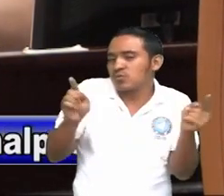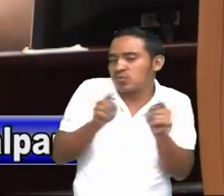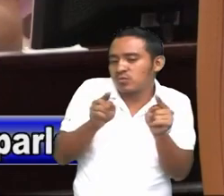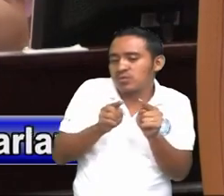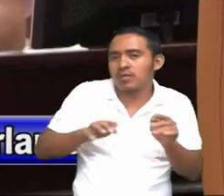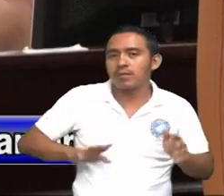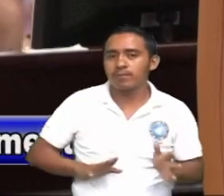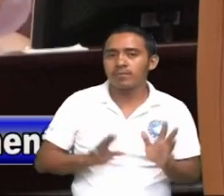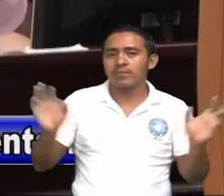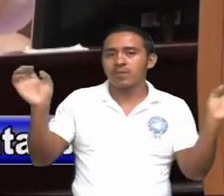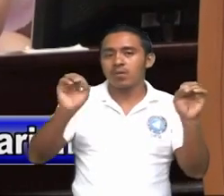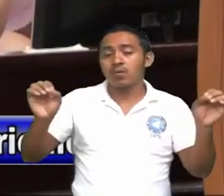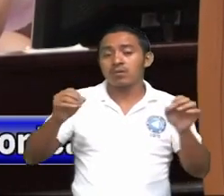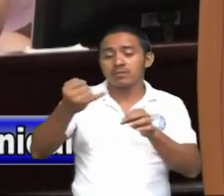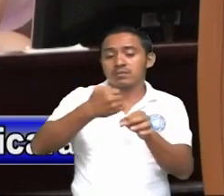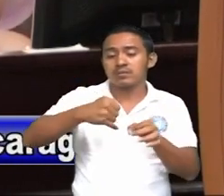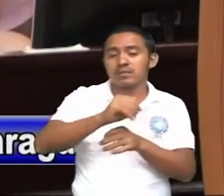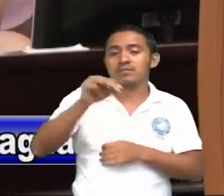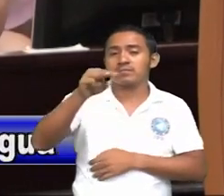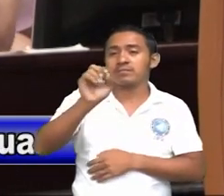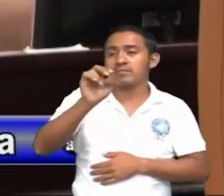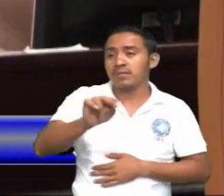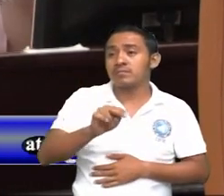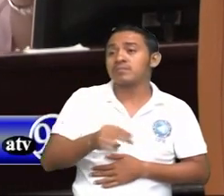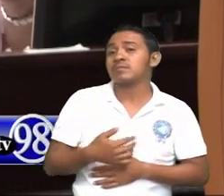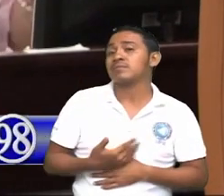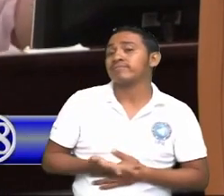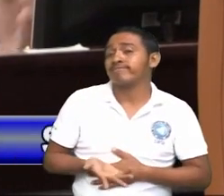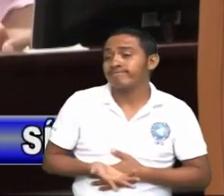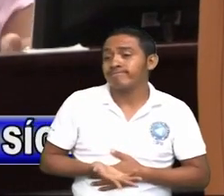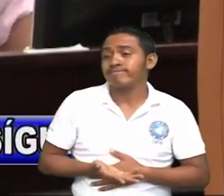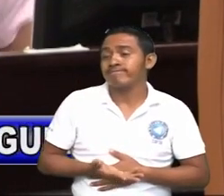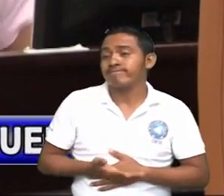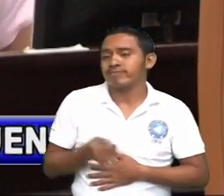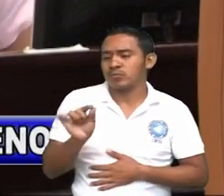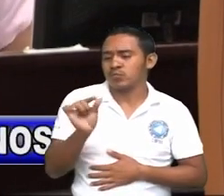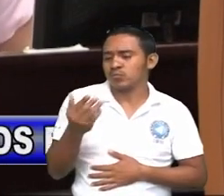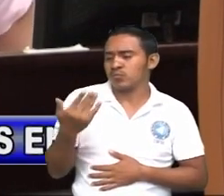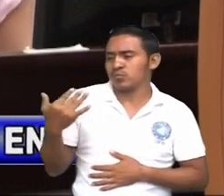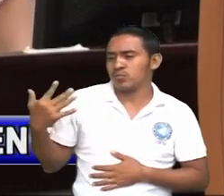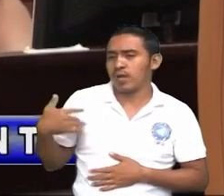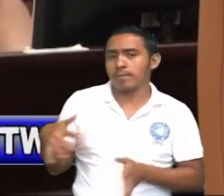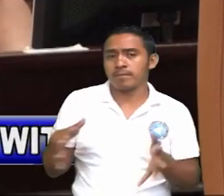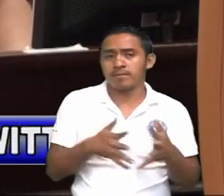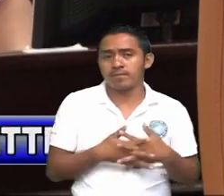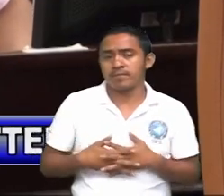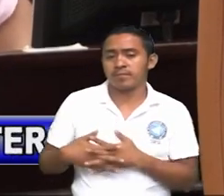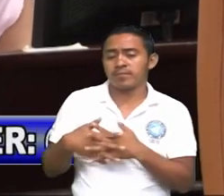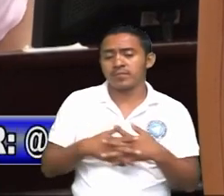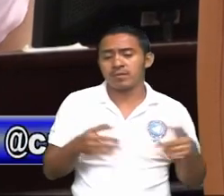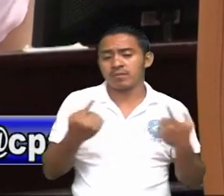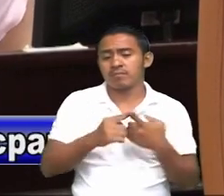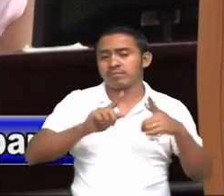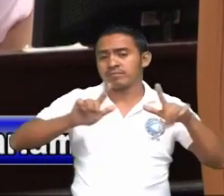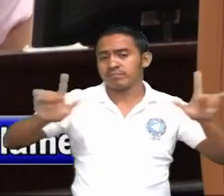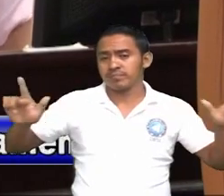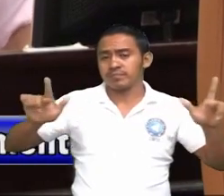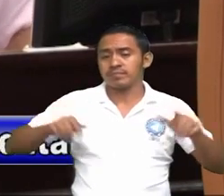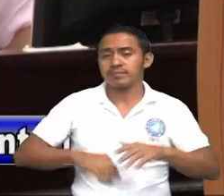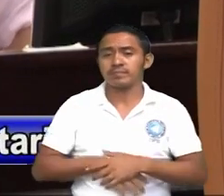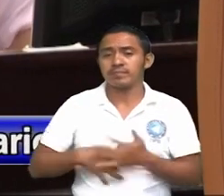O las Islas Man, muy favorables hasta hace poco a los Estados Unidos en